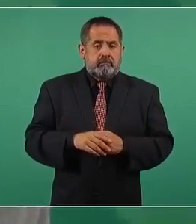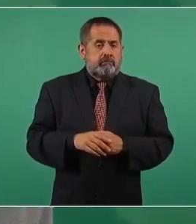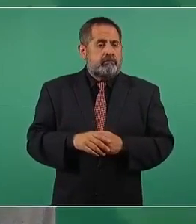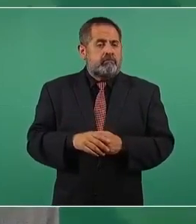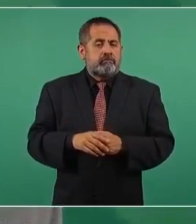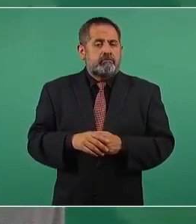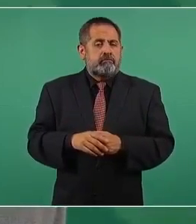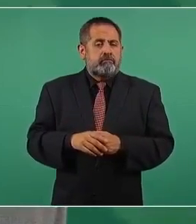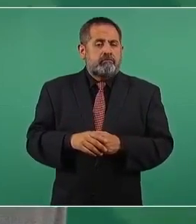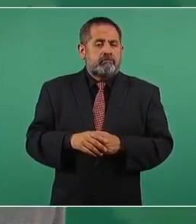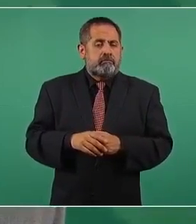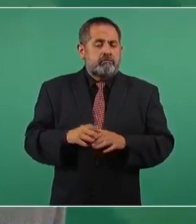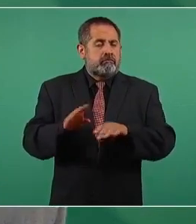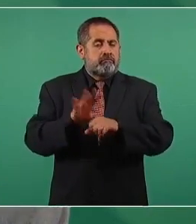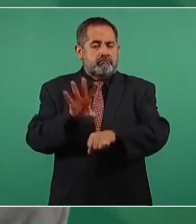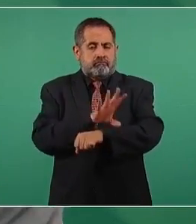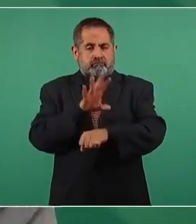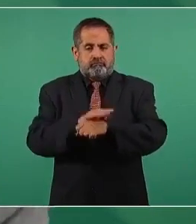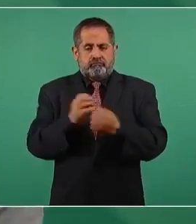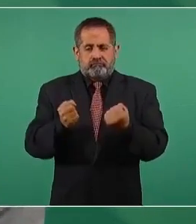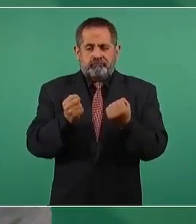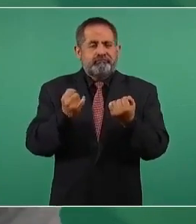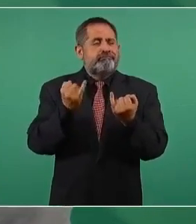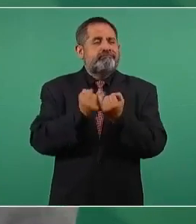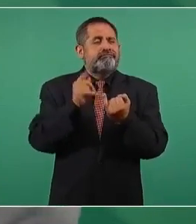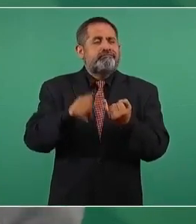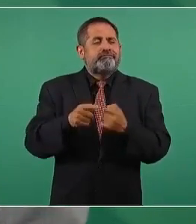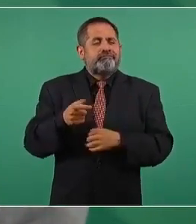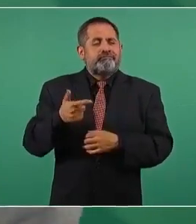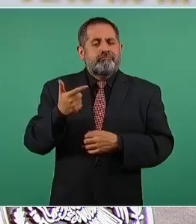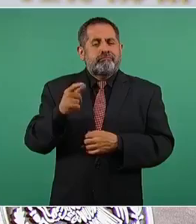carritos eléctricos, de estos del Golf,